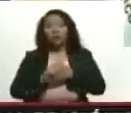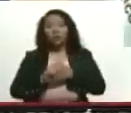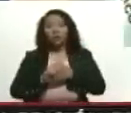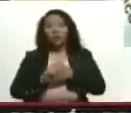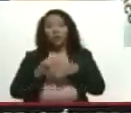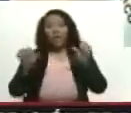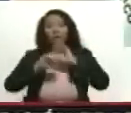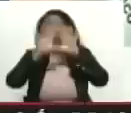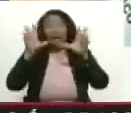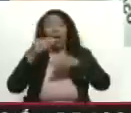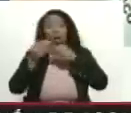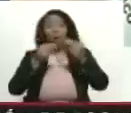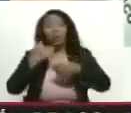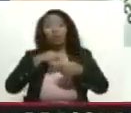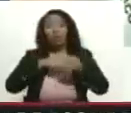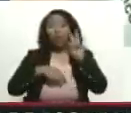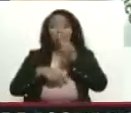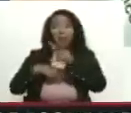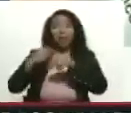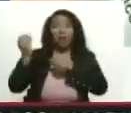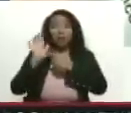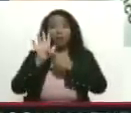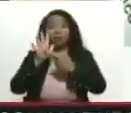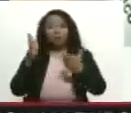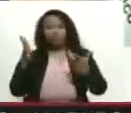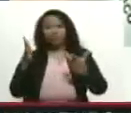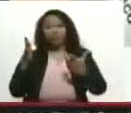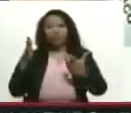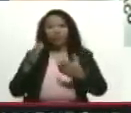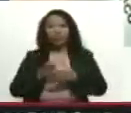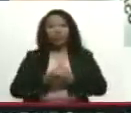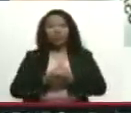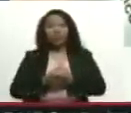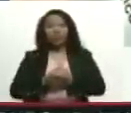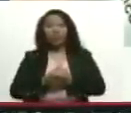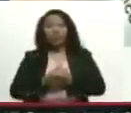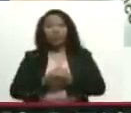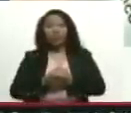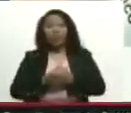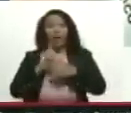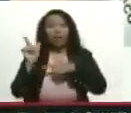declaraciones como la que acabamos de oír. En tal sentido,